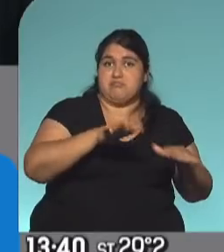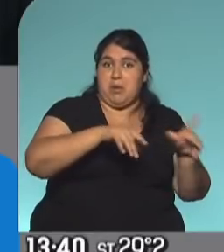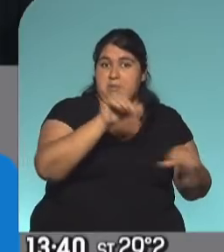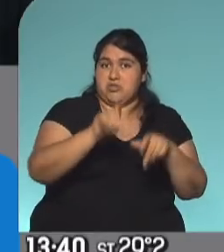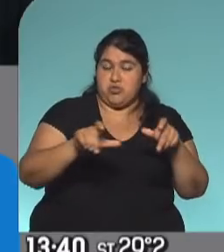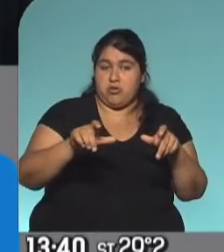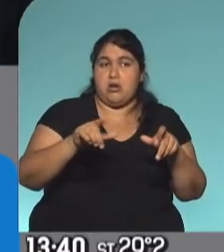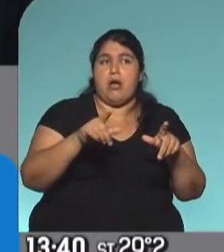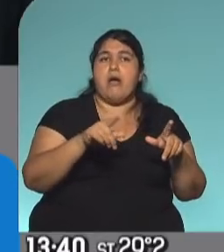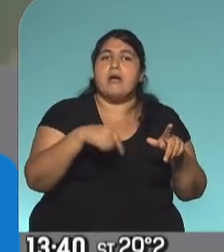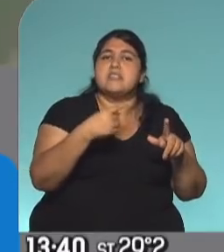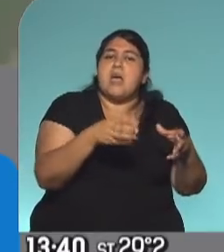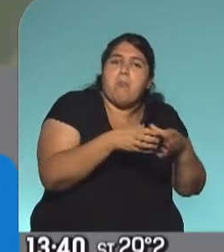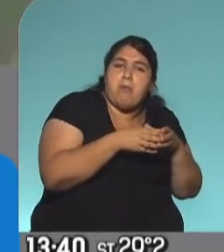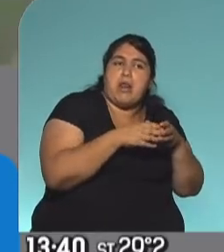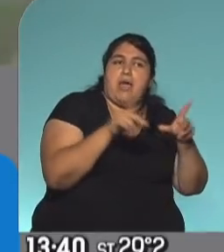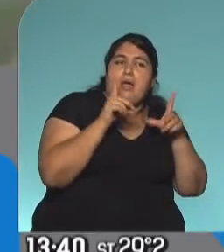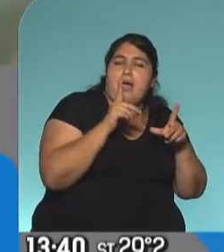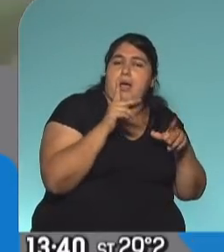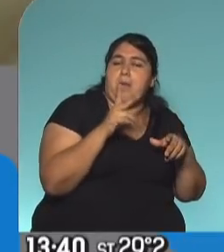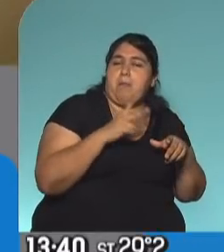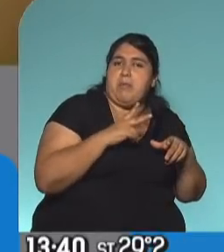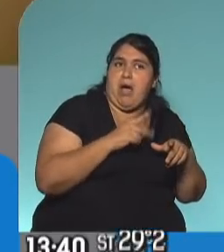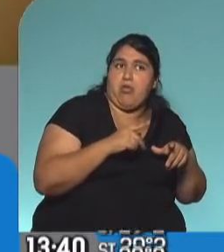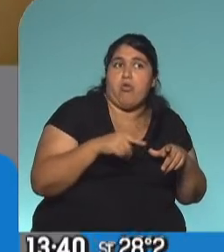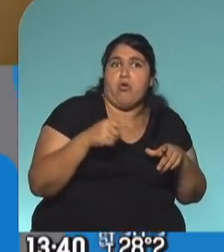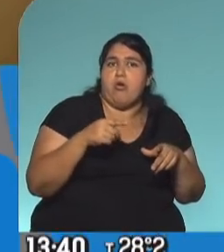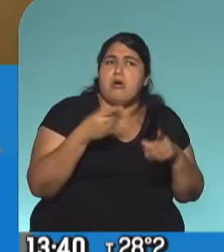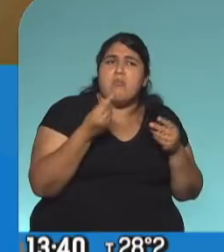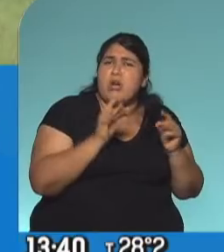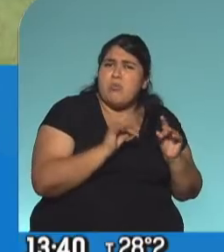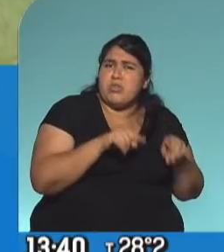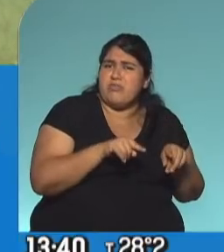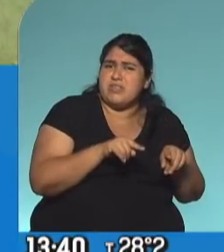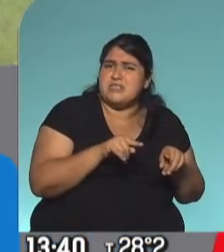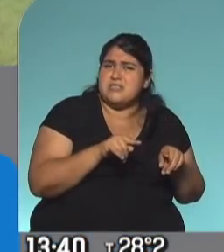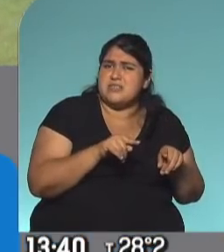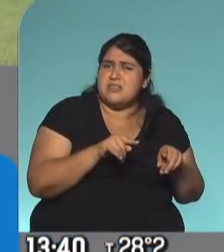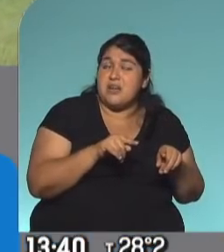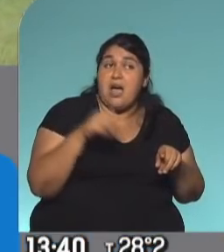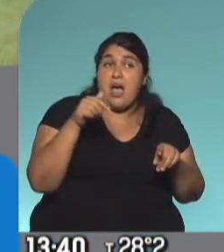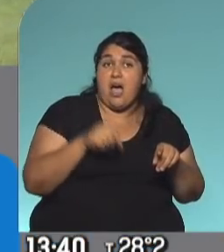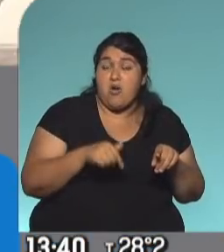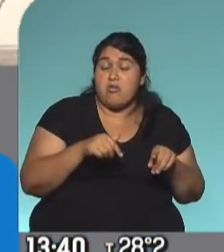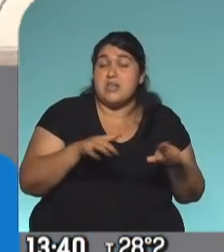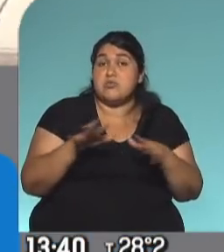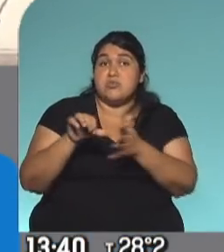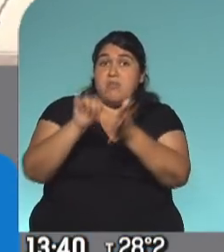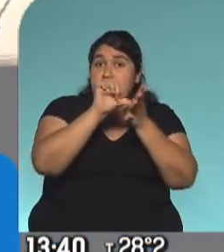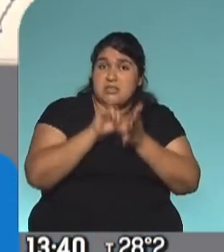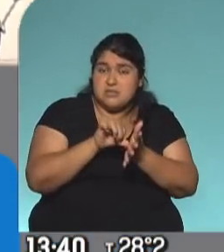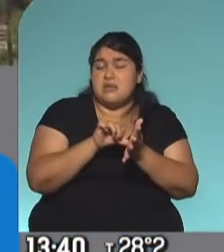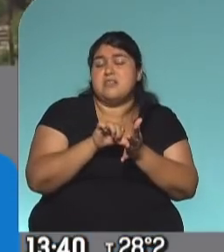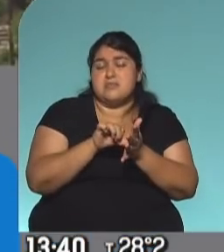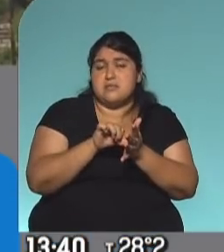ya en lo privado como se decía antes, se hace muy difícil porque muchísimas personas hoy a nivel global muchas veces